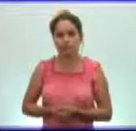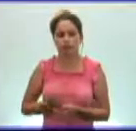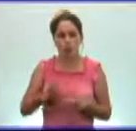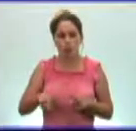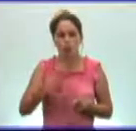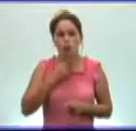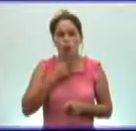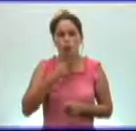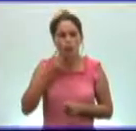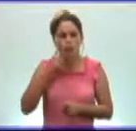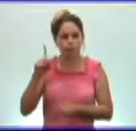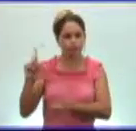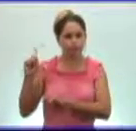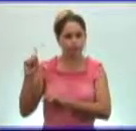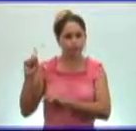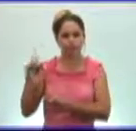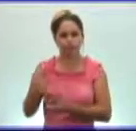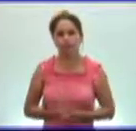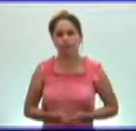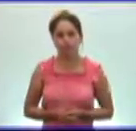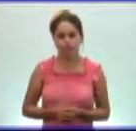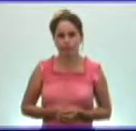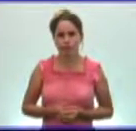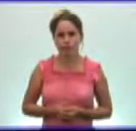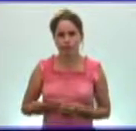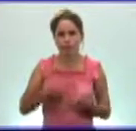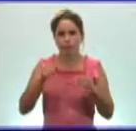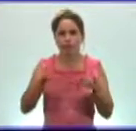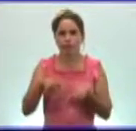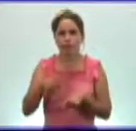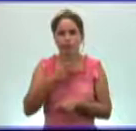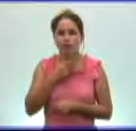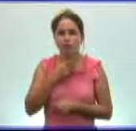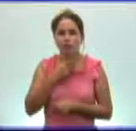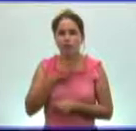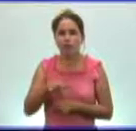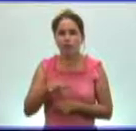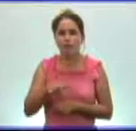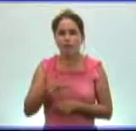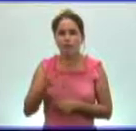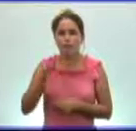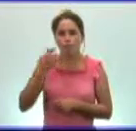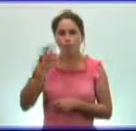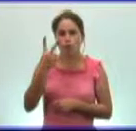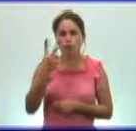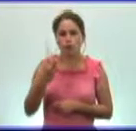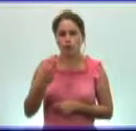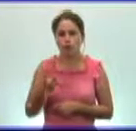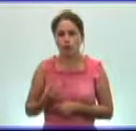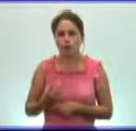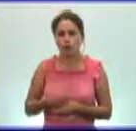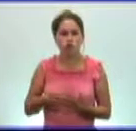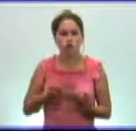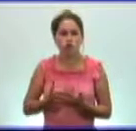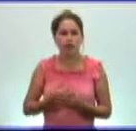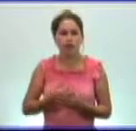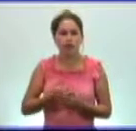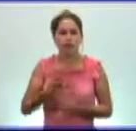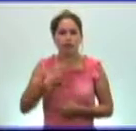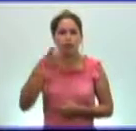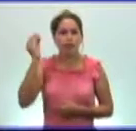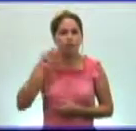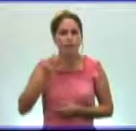la fórmula. En los ejemplos del óxido de hierro 2 y óxido de hierro 3, tenemos que tener presente que a la hora de escribir el